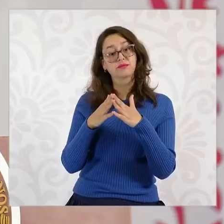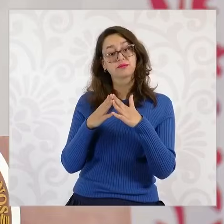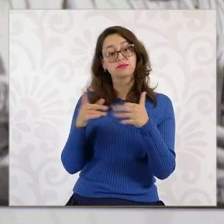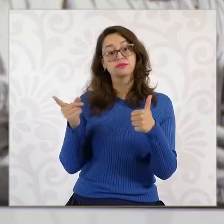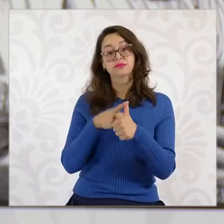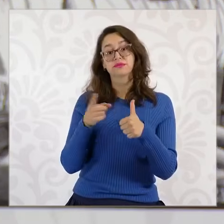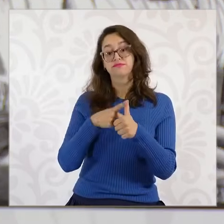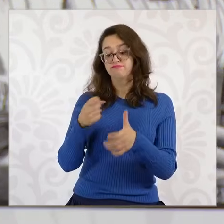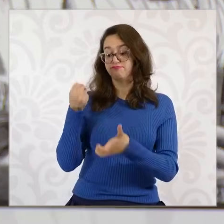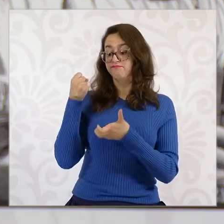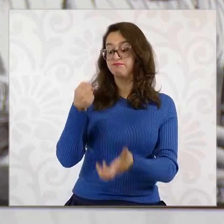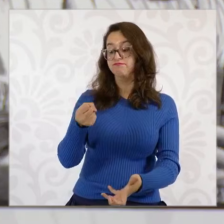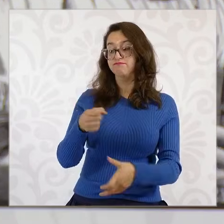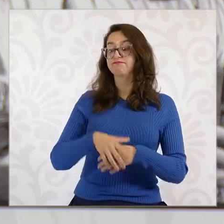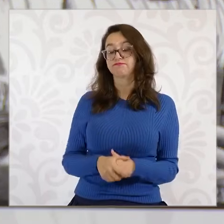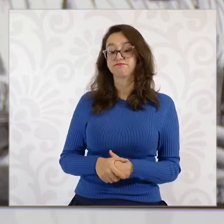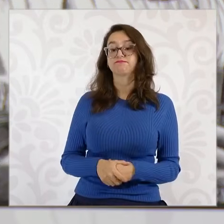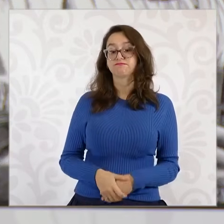y la inversión.